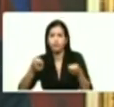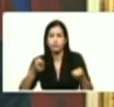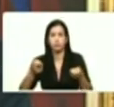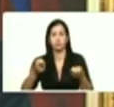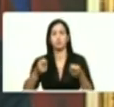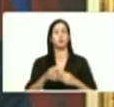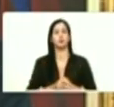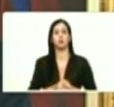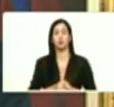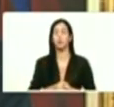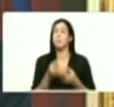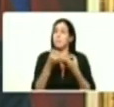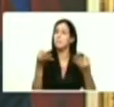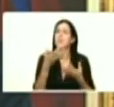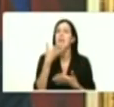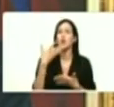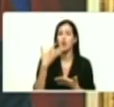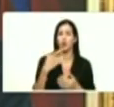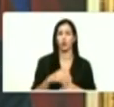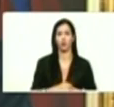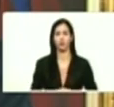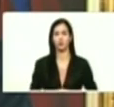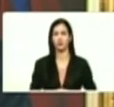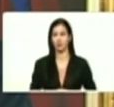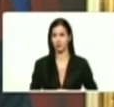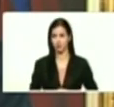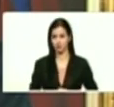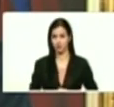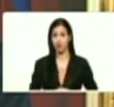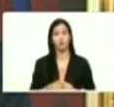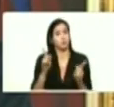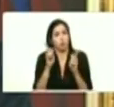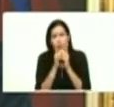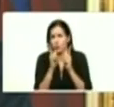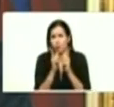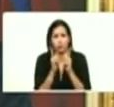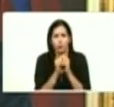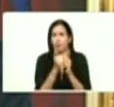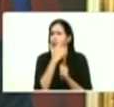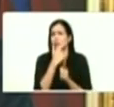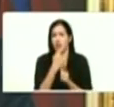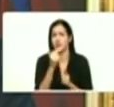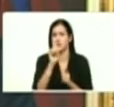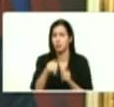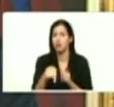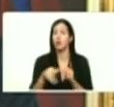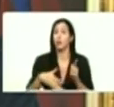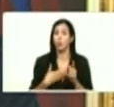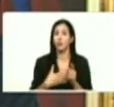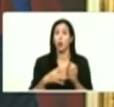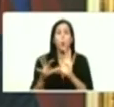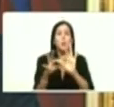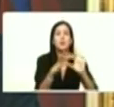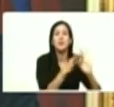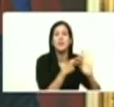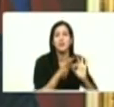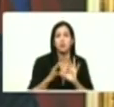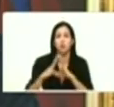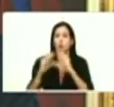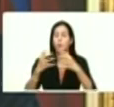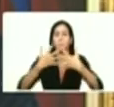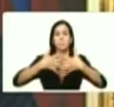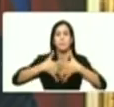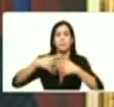más eficiente y más simple que puede unificar toda la capacidad